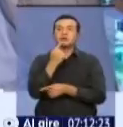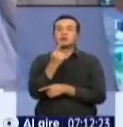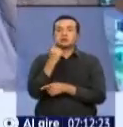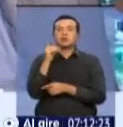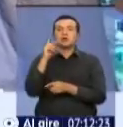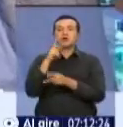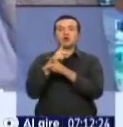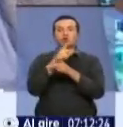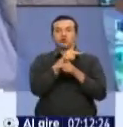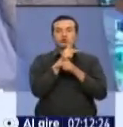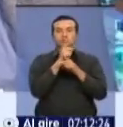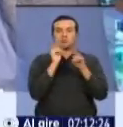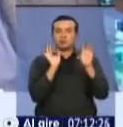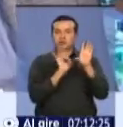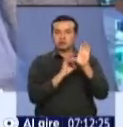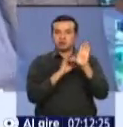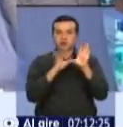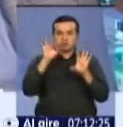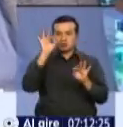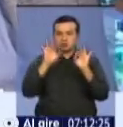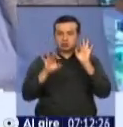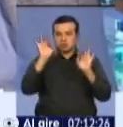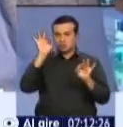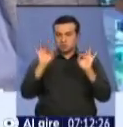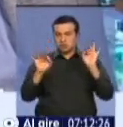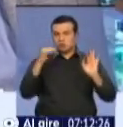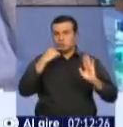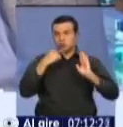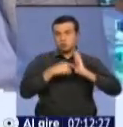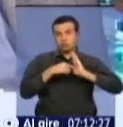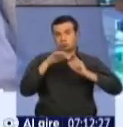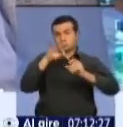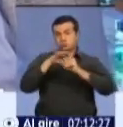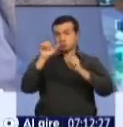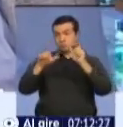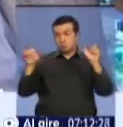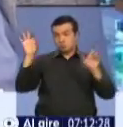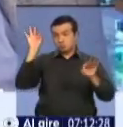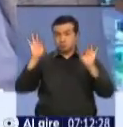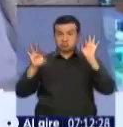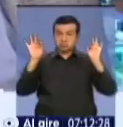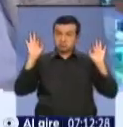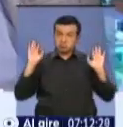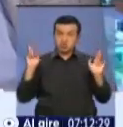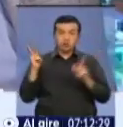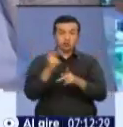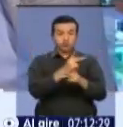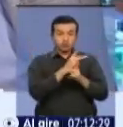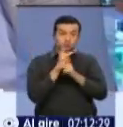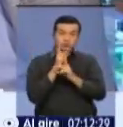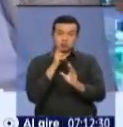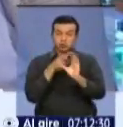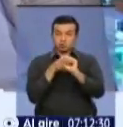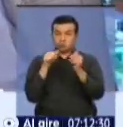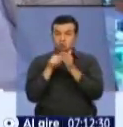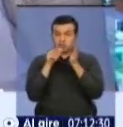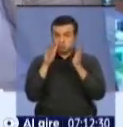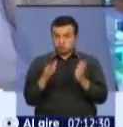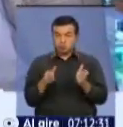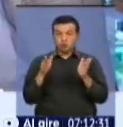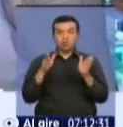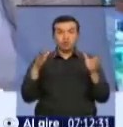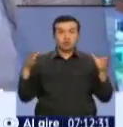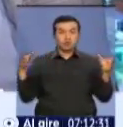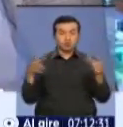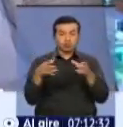el Consejo de Participación Ciudadana e ir, por ejemplo, a la elección popular. El Consejo de Participación Ciudadana y los órganos